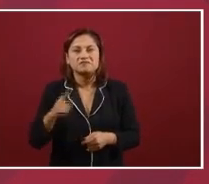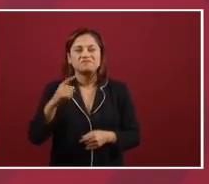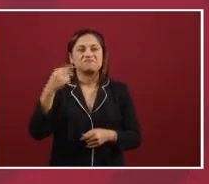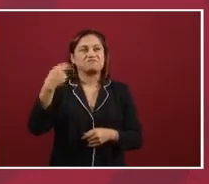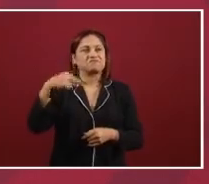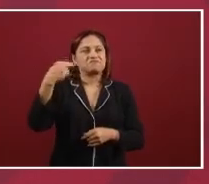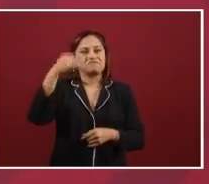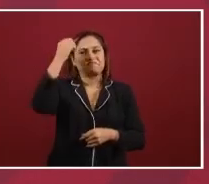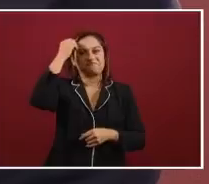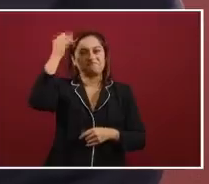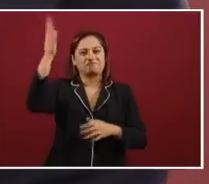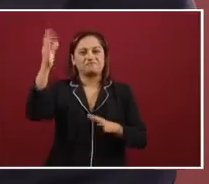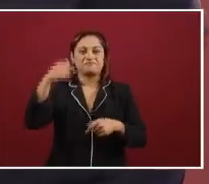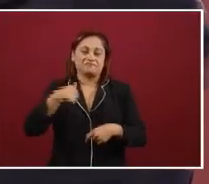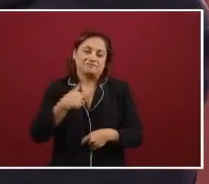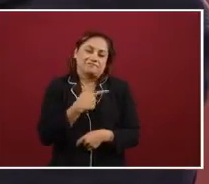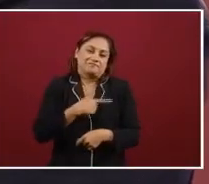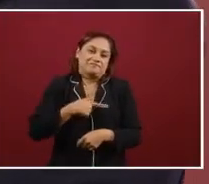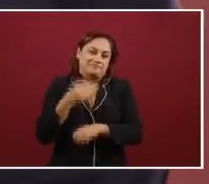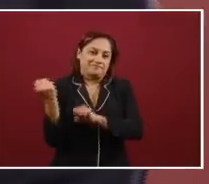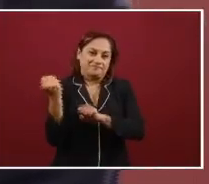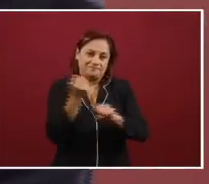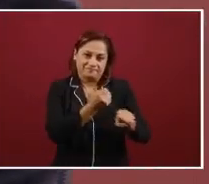quedé con el béisbol, a mí me gusta